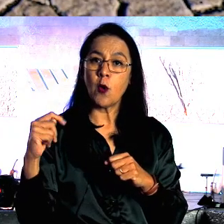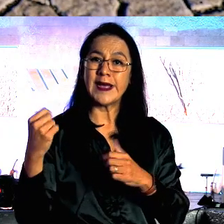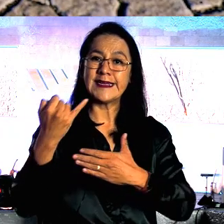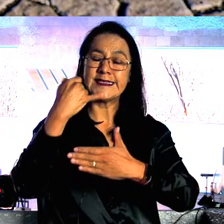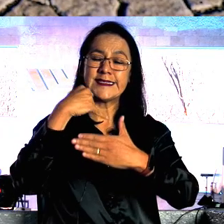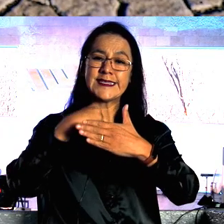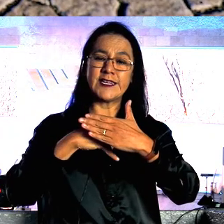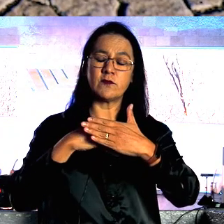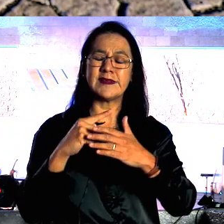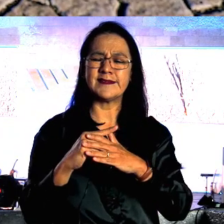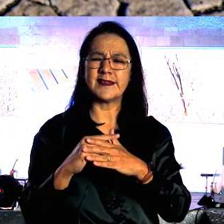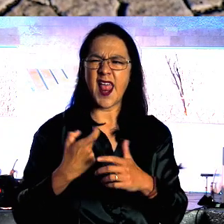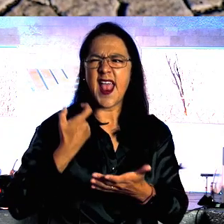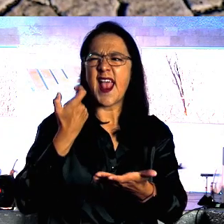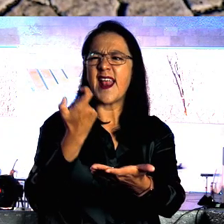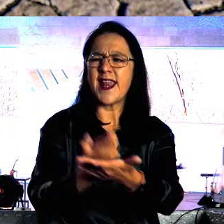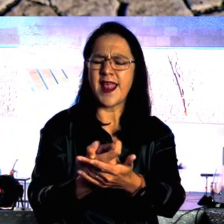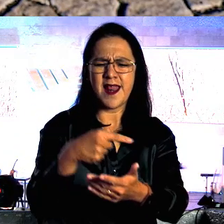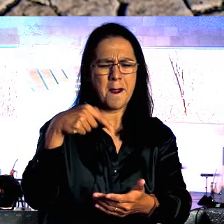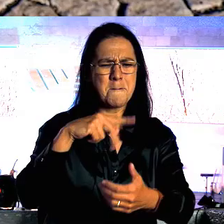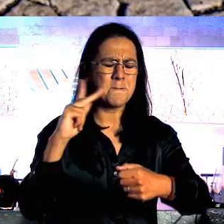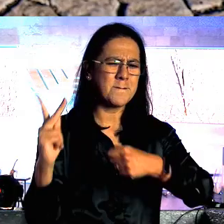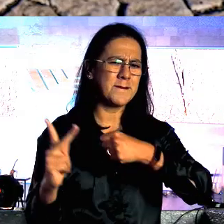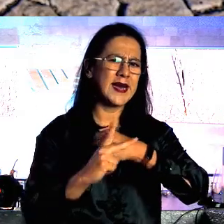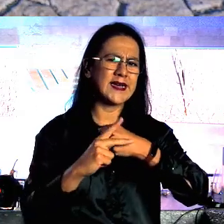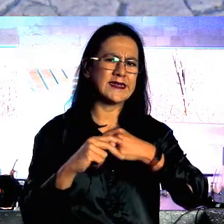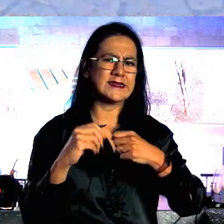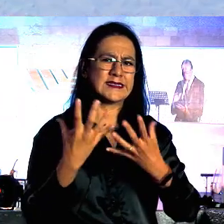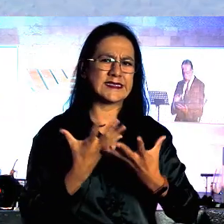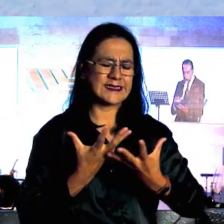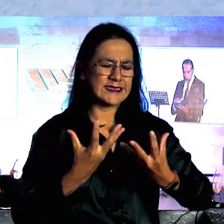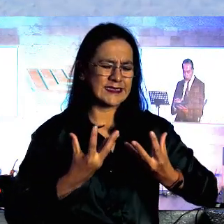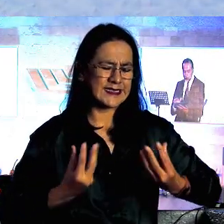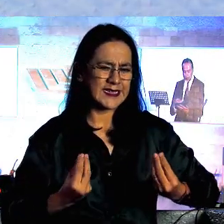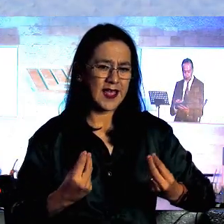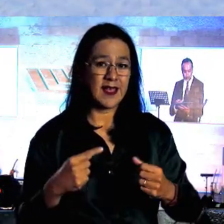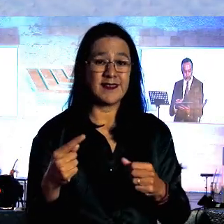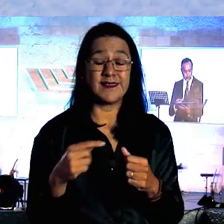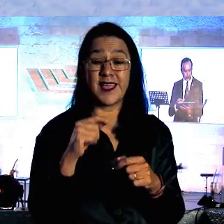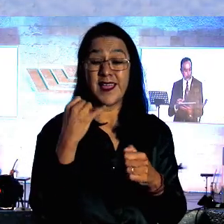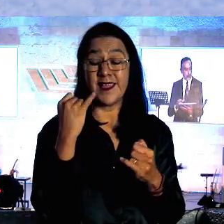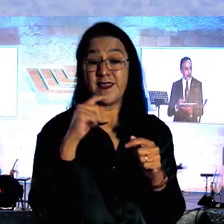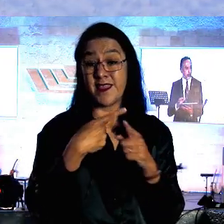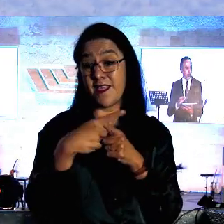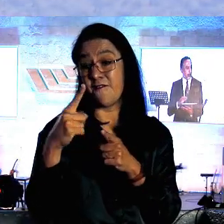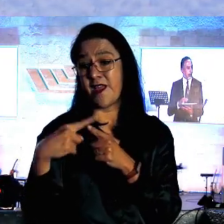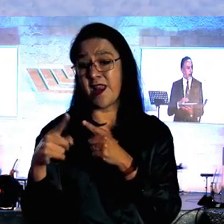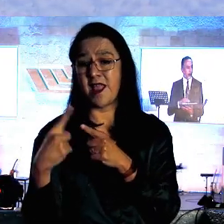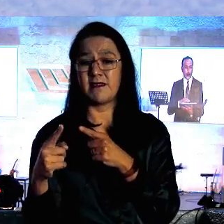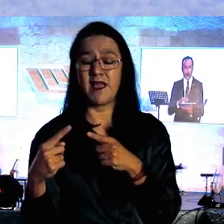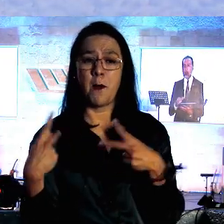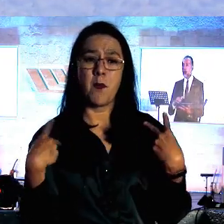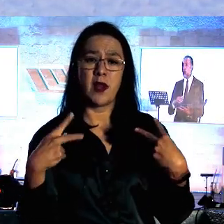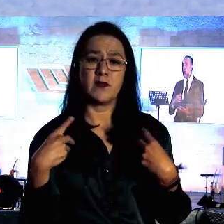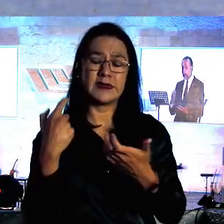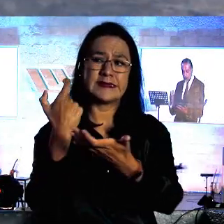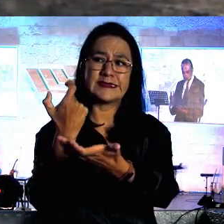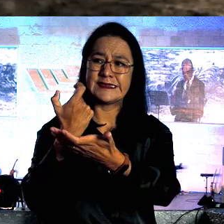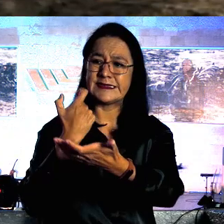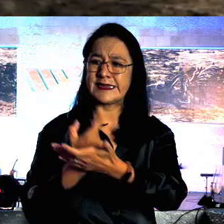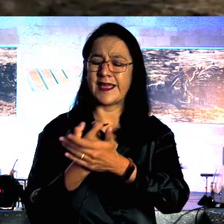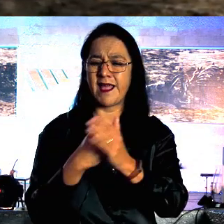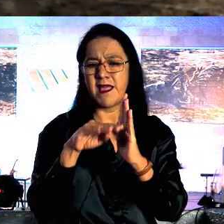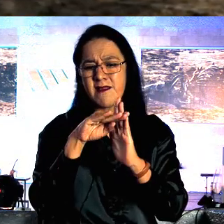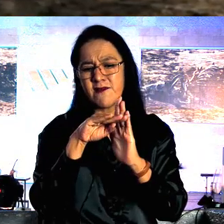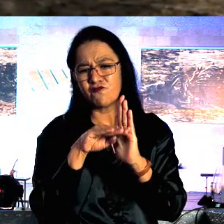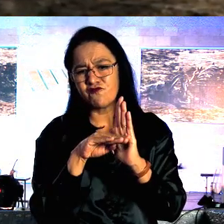afectada, las sequías pueden ampliar la desigualdad de los países, de ingreso mediano o bajo,